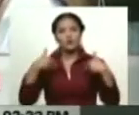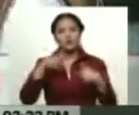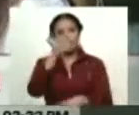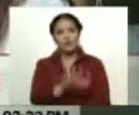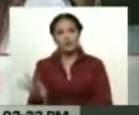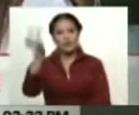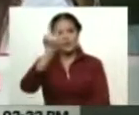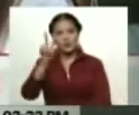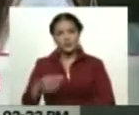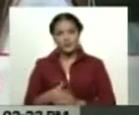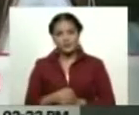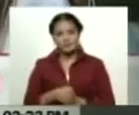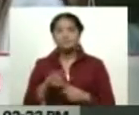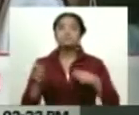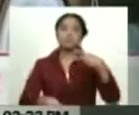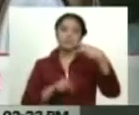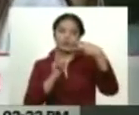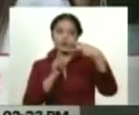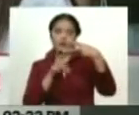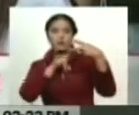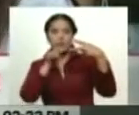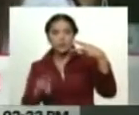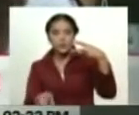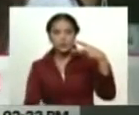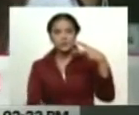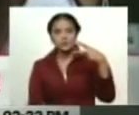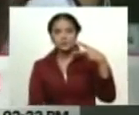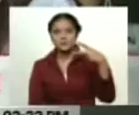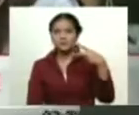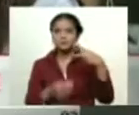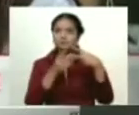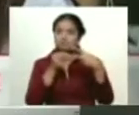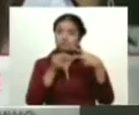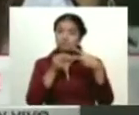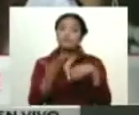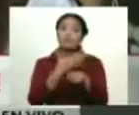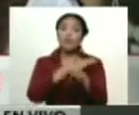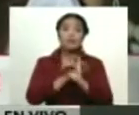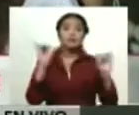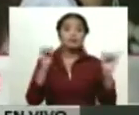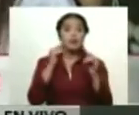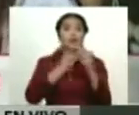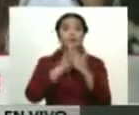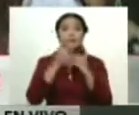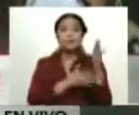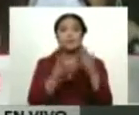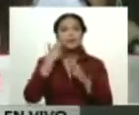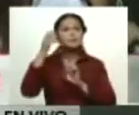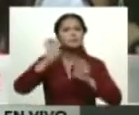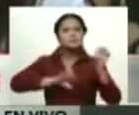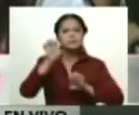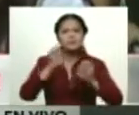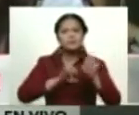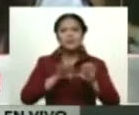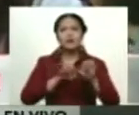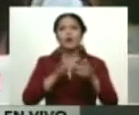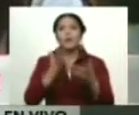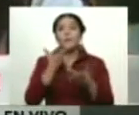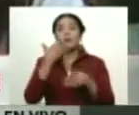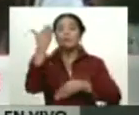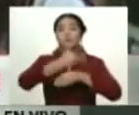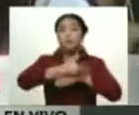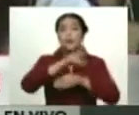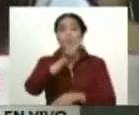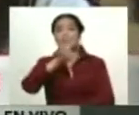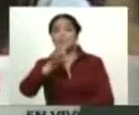país? Y mi segunda interrogante tiene que ver con si está prevista algún tipo de revisión a la medida de estado de excepción en